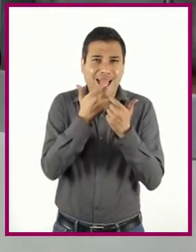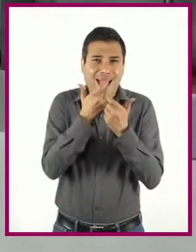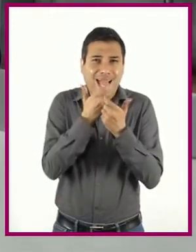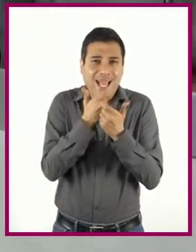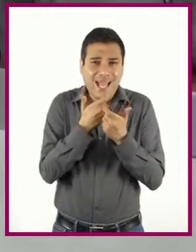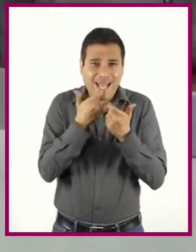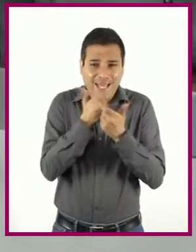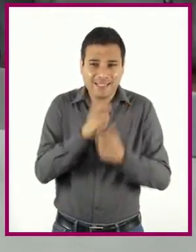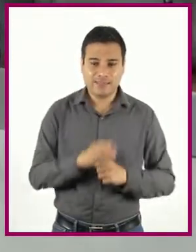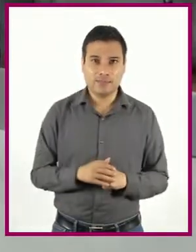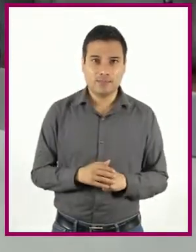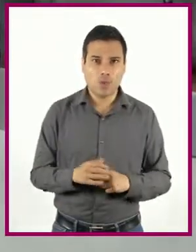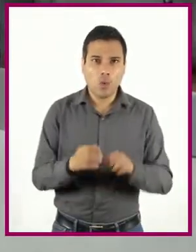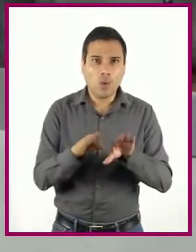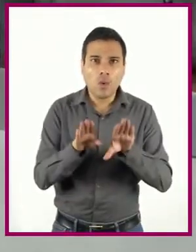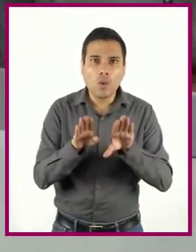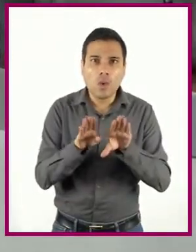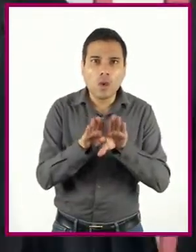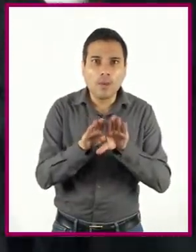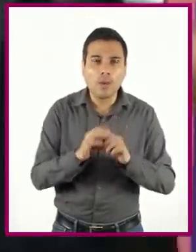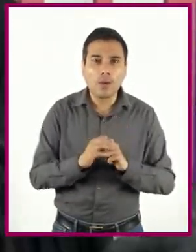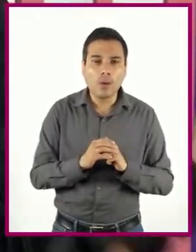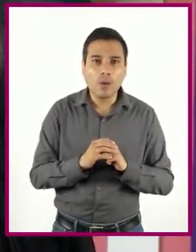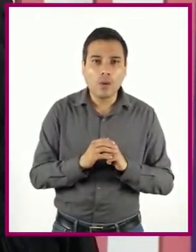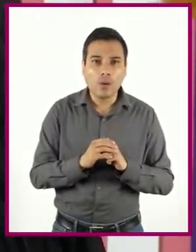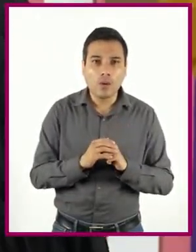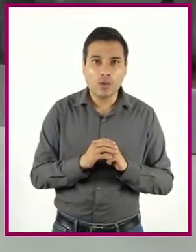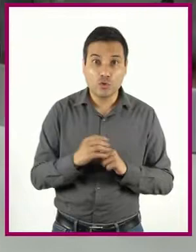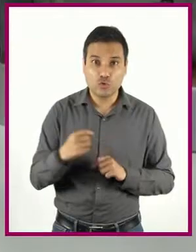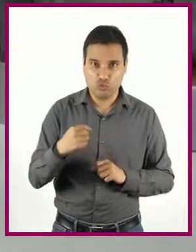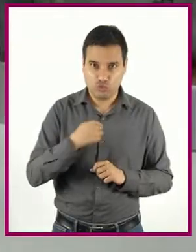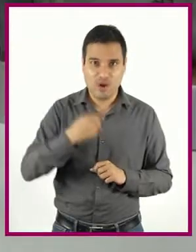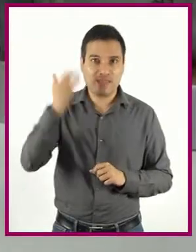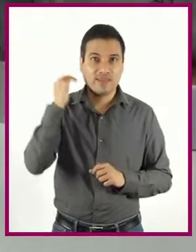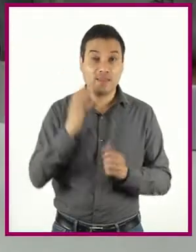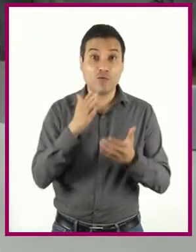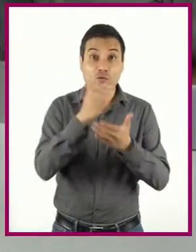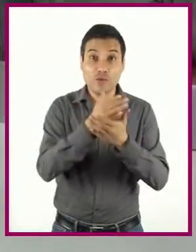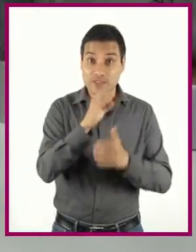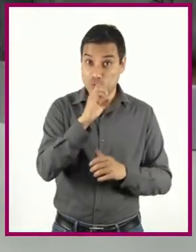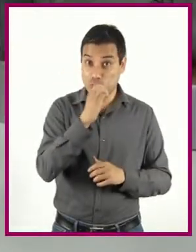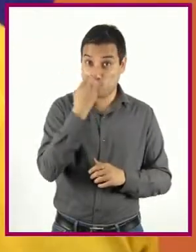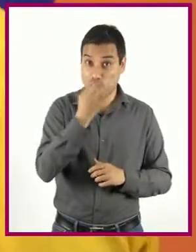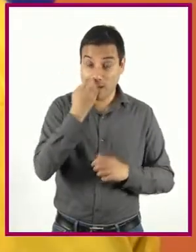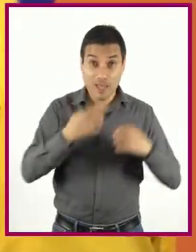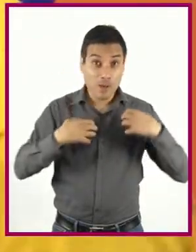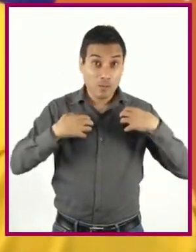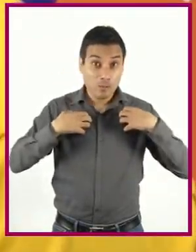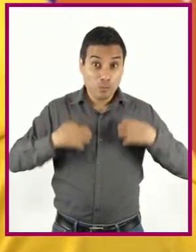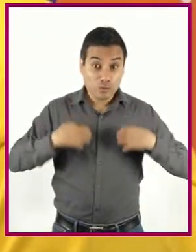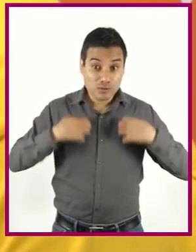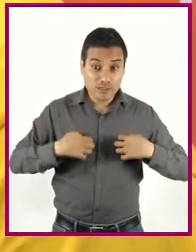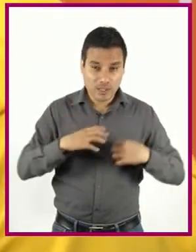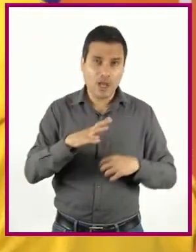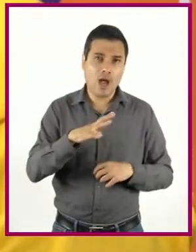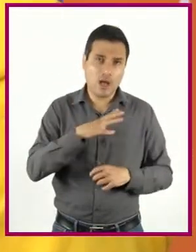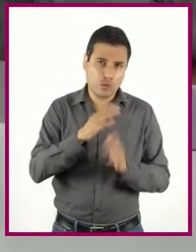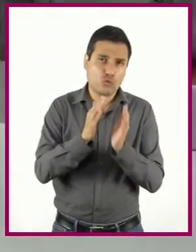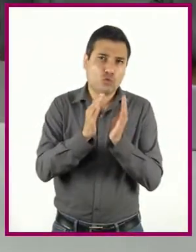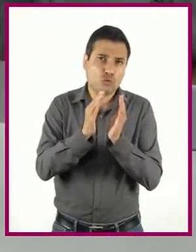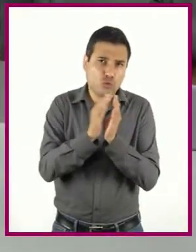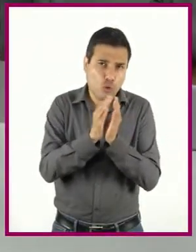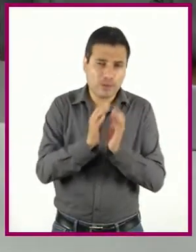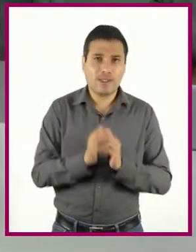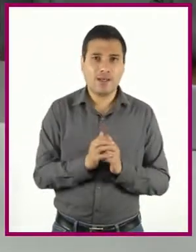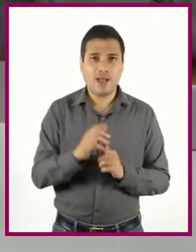¿Y cómo lo lograrán? Porque cuando yo iba a la escuela, en mi mochila solo llevaba mi torta